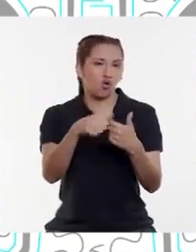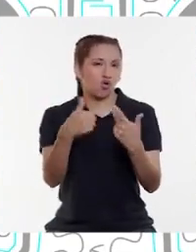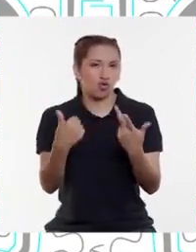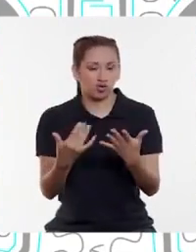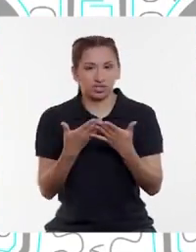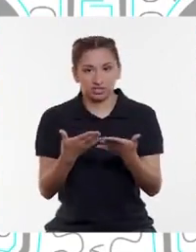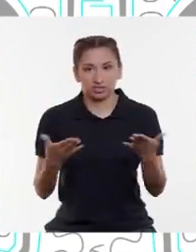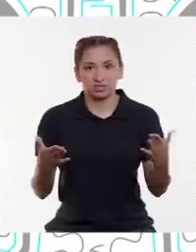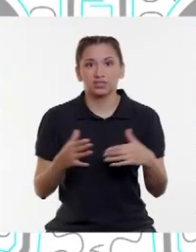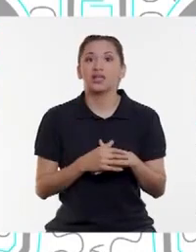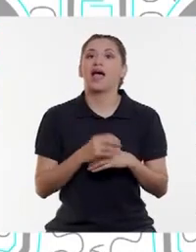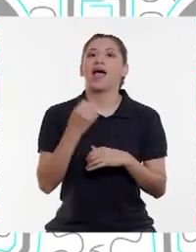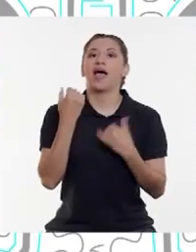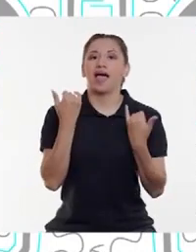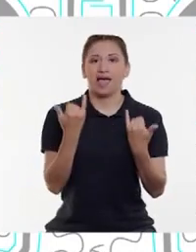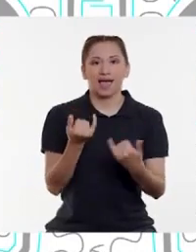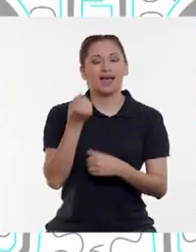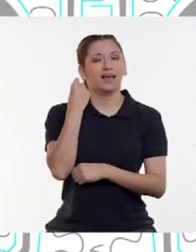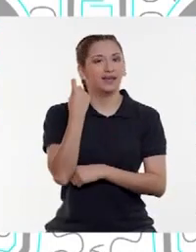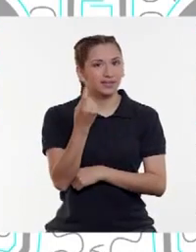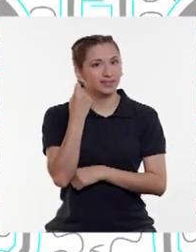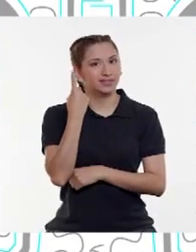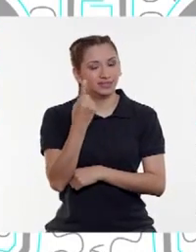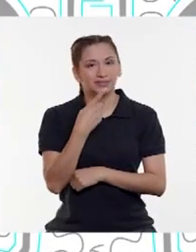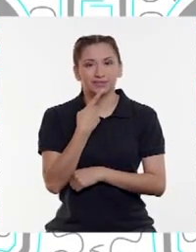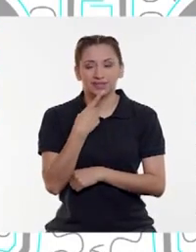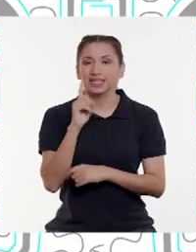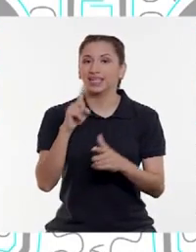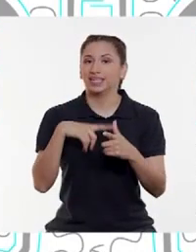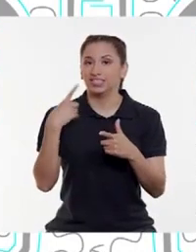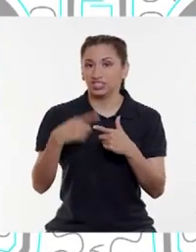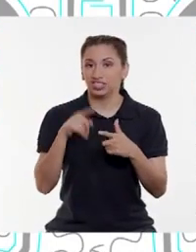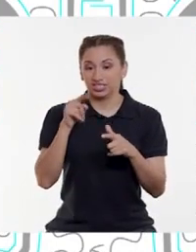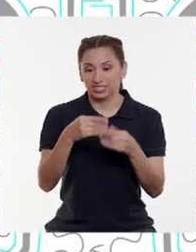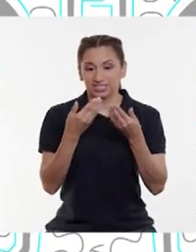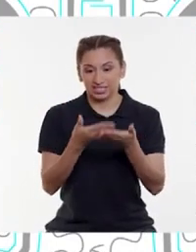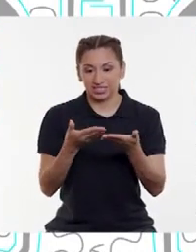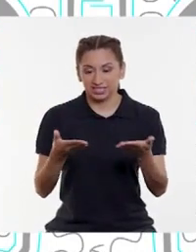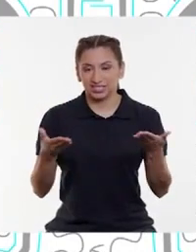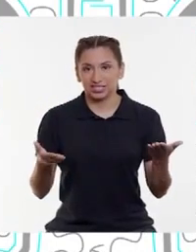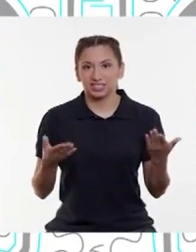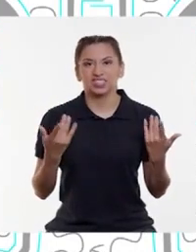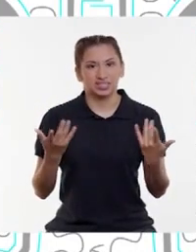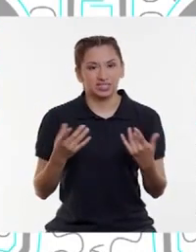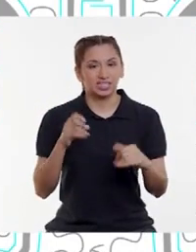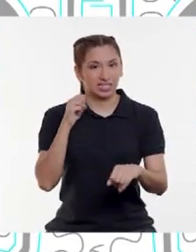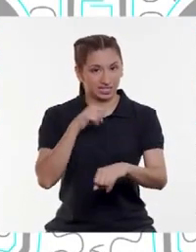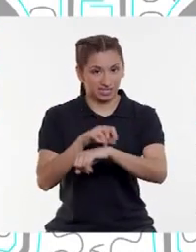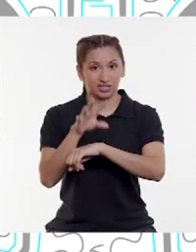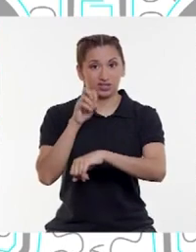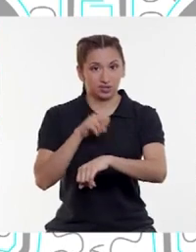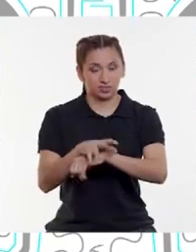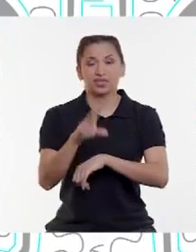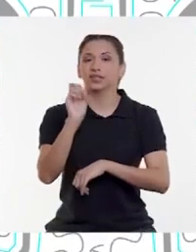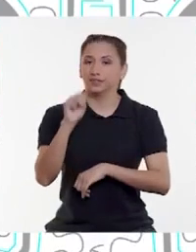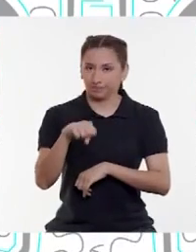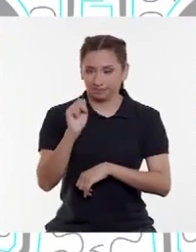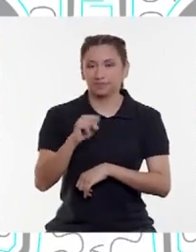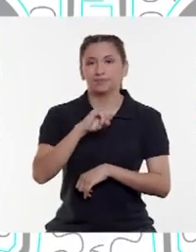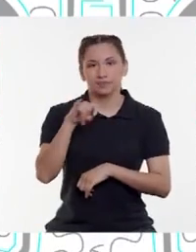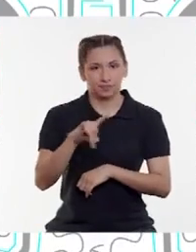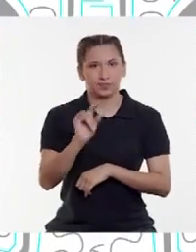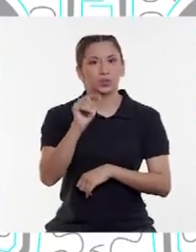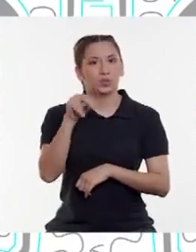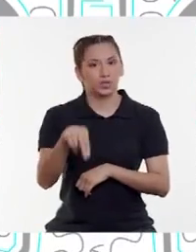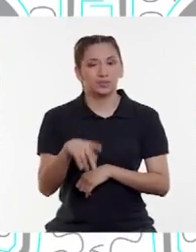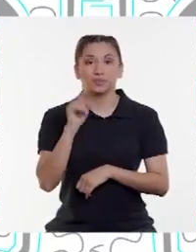cosas. Bien, ya entiendo. Entonces, esos materiales serían los recomendados. Así es,